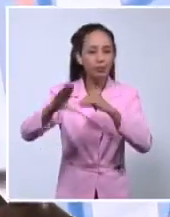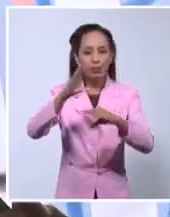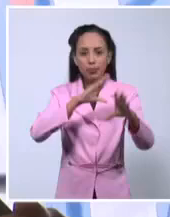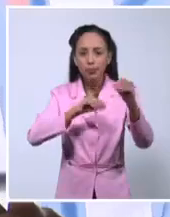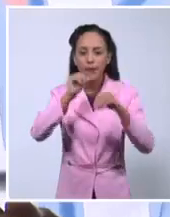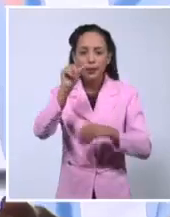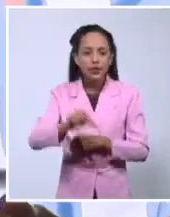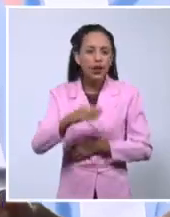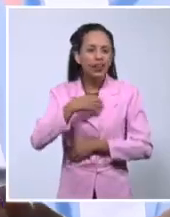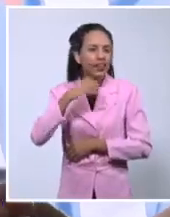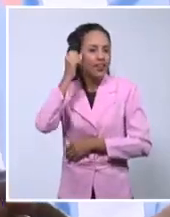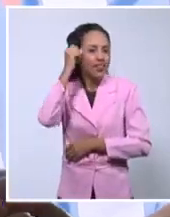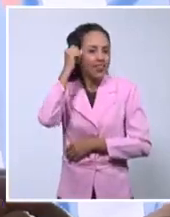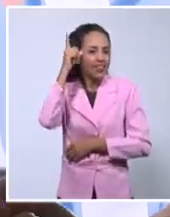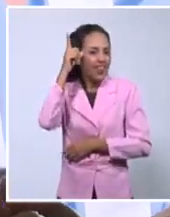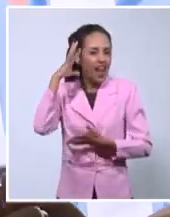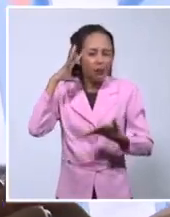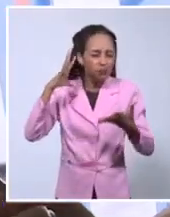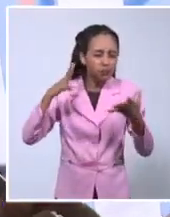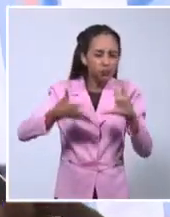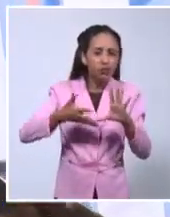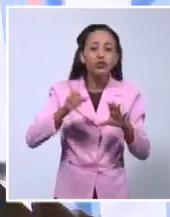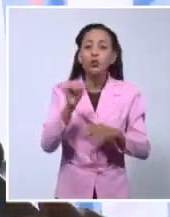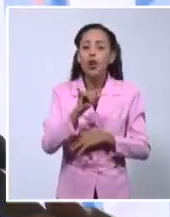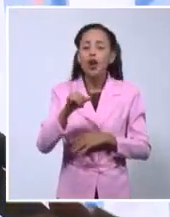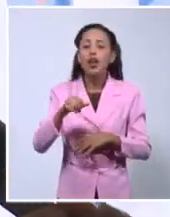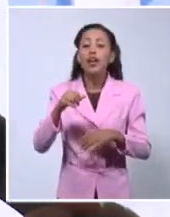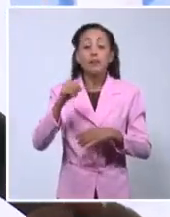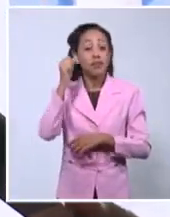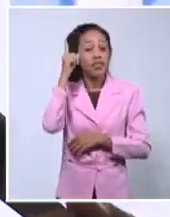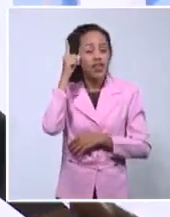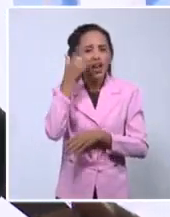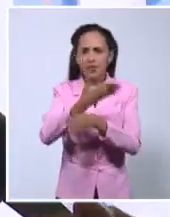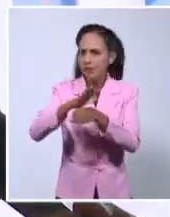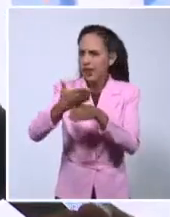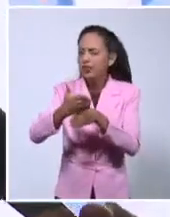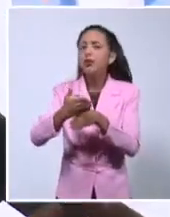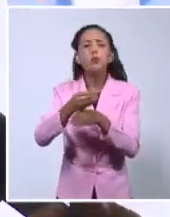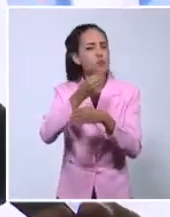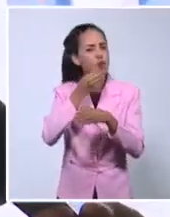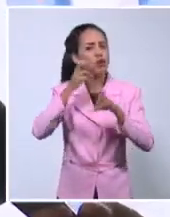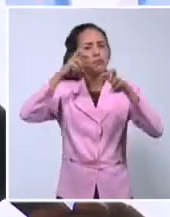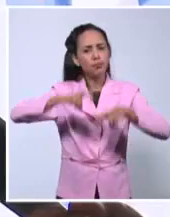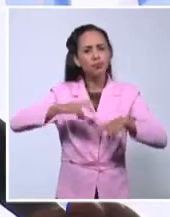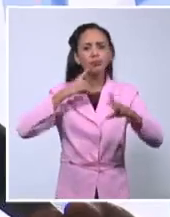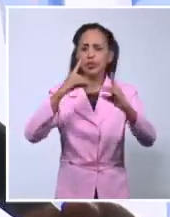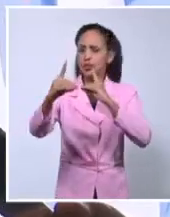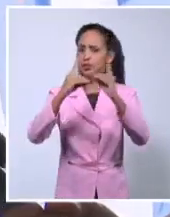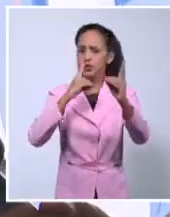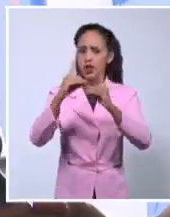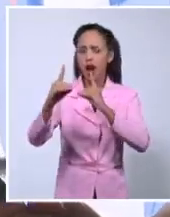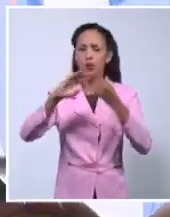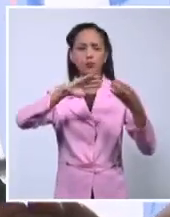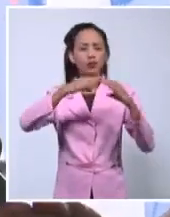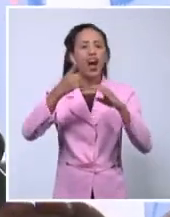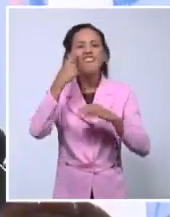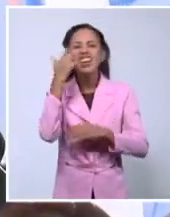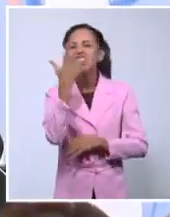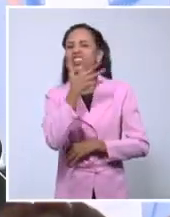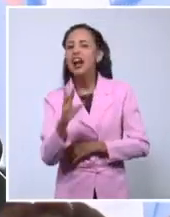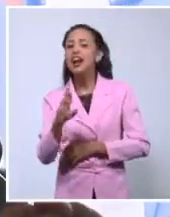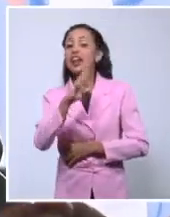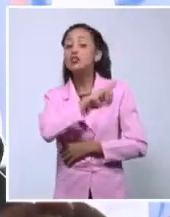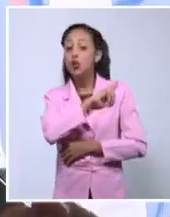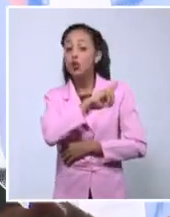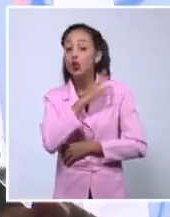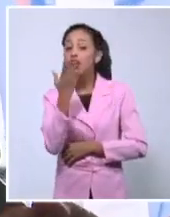idea confusa, con los que tengan incluso una idea contra las nuestras. Vamos a debatir, vamos a discutir, vamos a ver quién tiene la razón y dándole